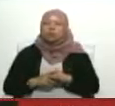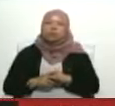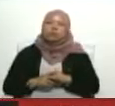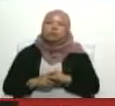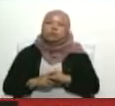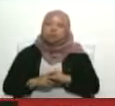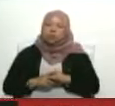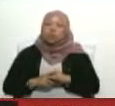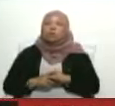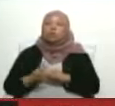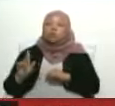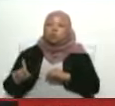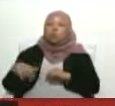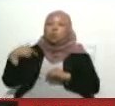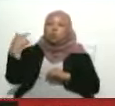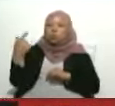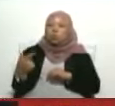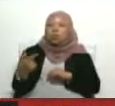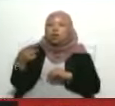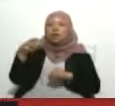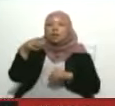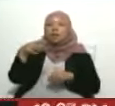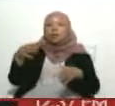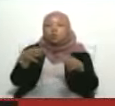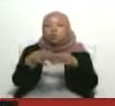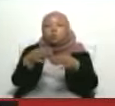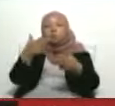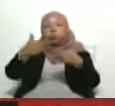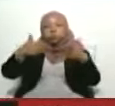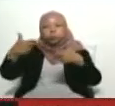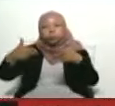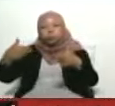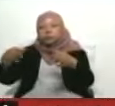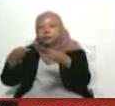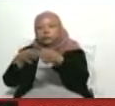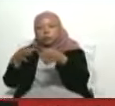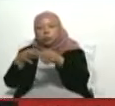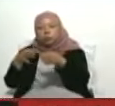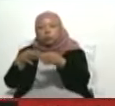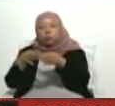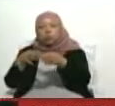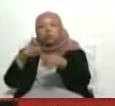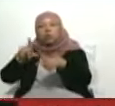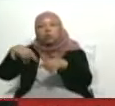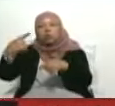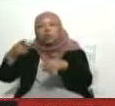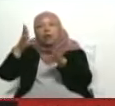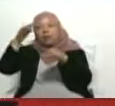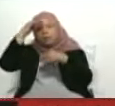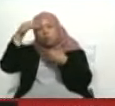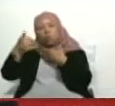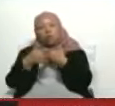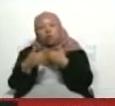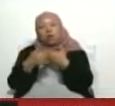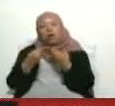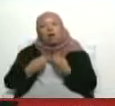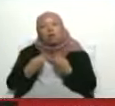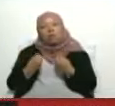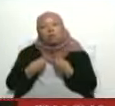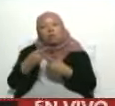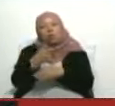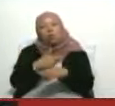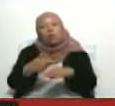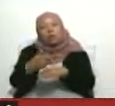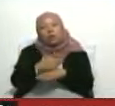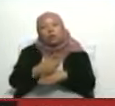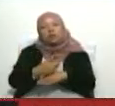para hacerse luego de ello con un parque de armas de este cuerpo castrense y luego atentar contra la vida del